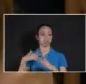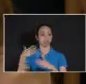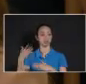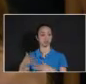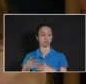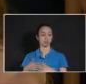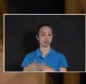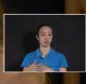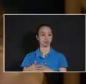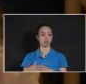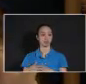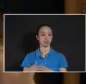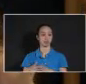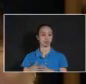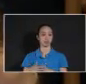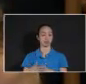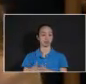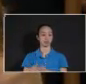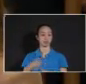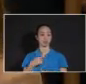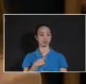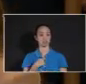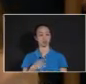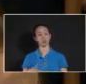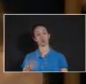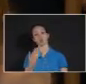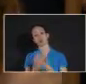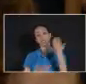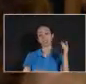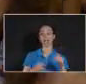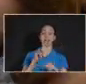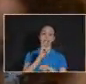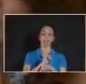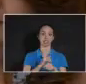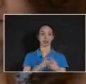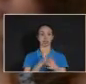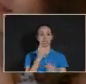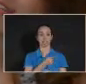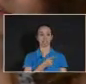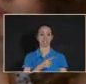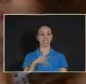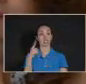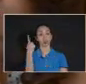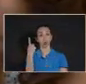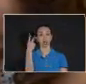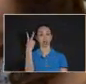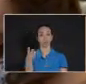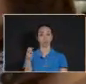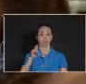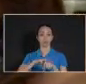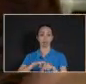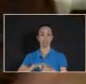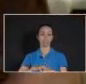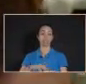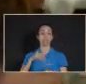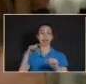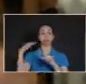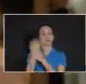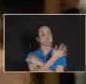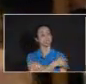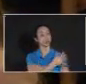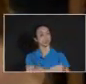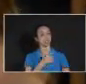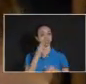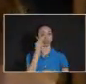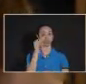dijo: yo quiero acompañarte a la iglesia. Y ahí vi una vez más la misericordia de Dios en mi vida. Y no